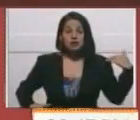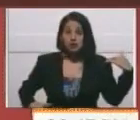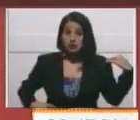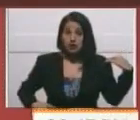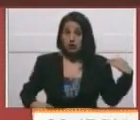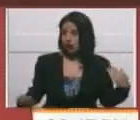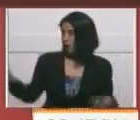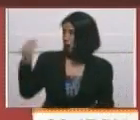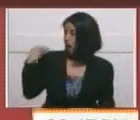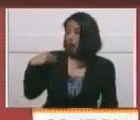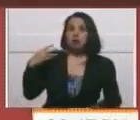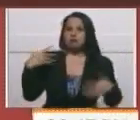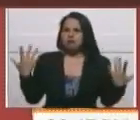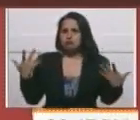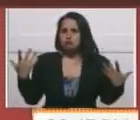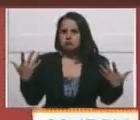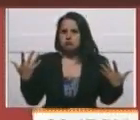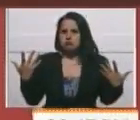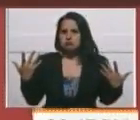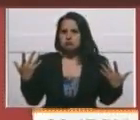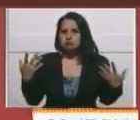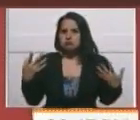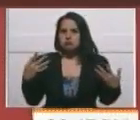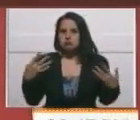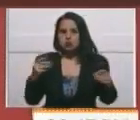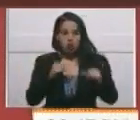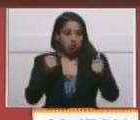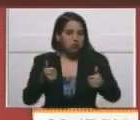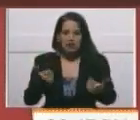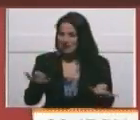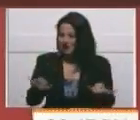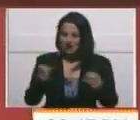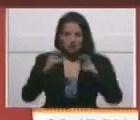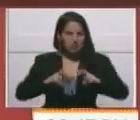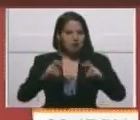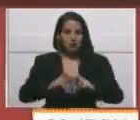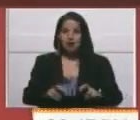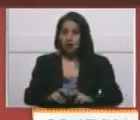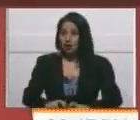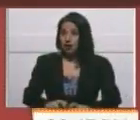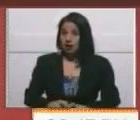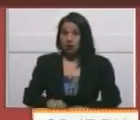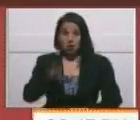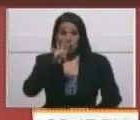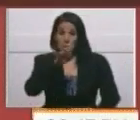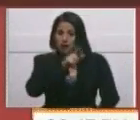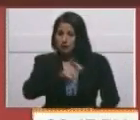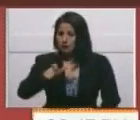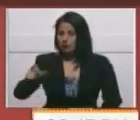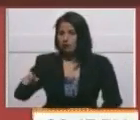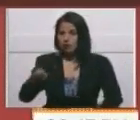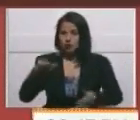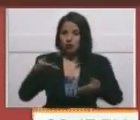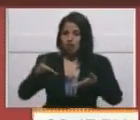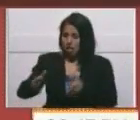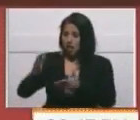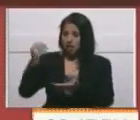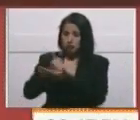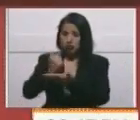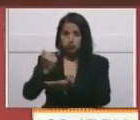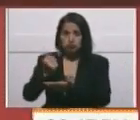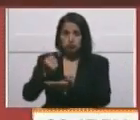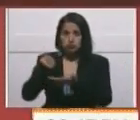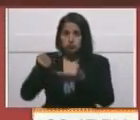apenas le llegó eso el presidente bueno vamos a investigar cuatro de los tipos tienen nacionalidad norteamericana y lo habíamos puesto